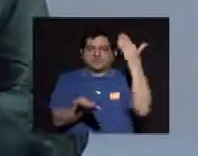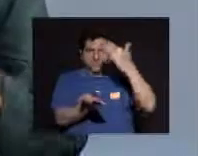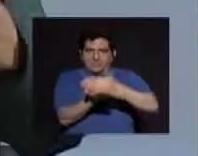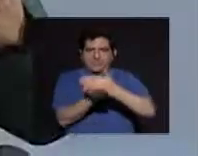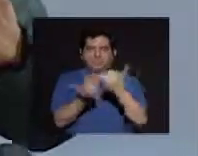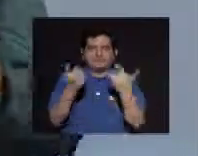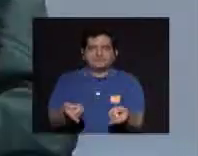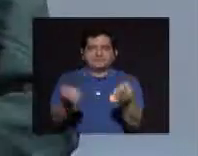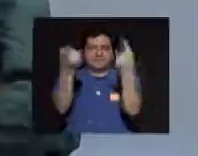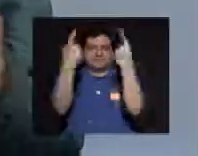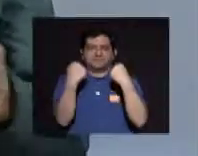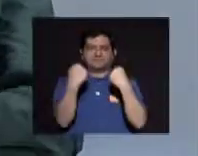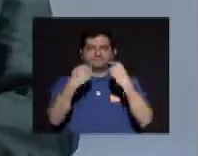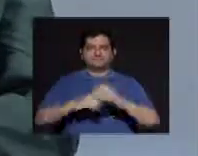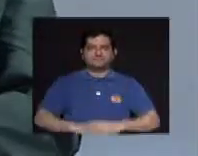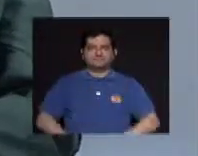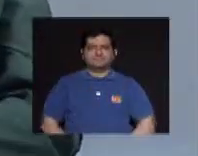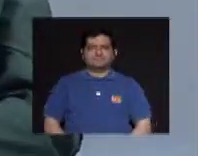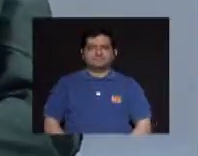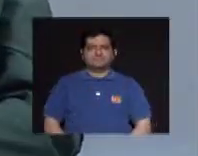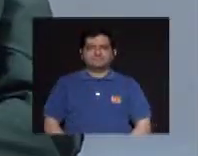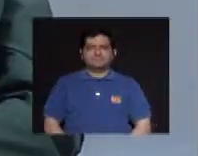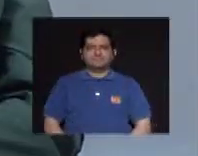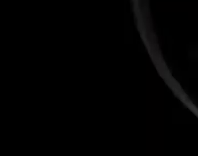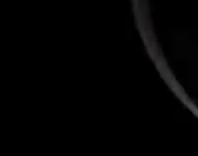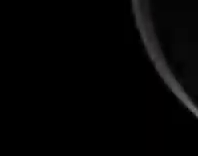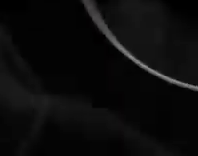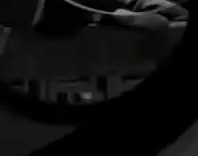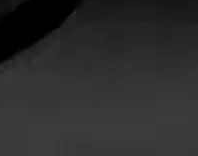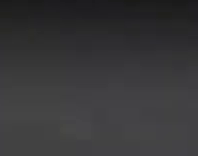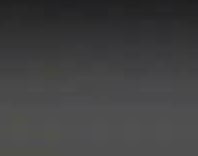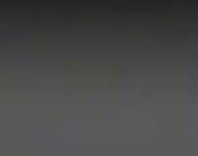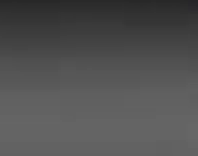de Cinemateca. Vamos a una pausa y ya regresamos.